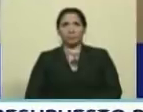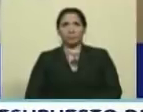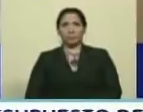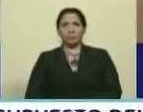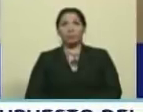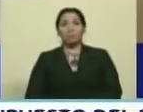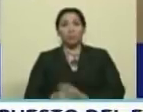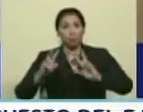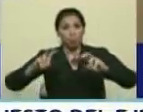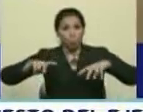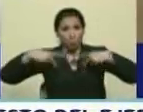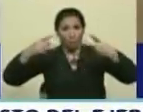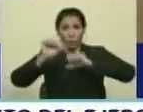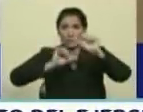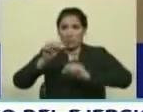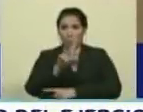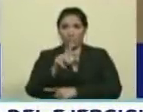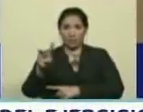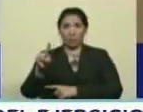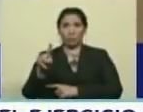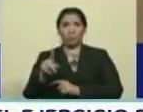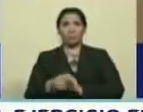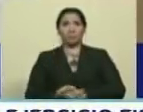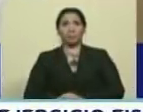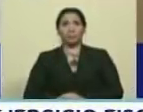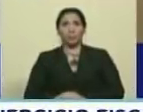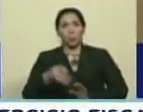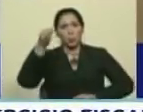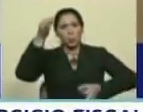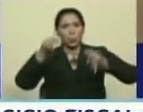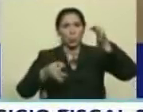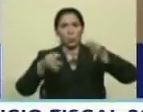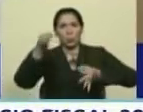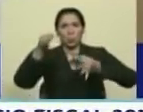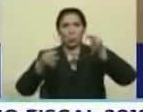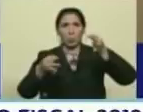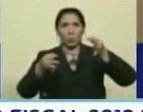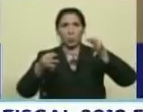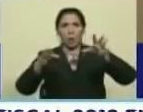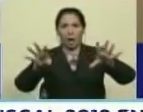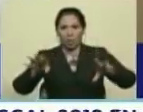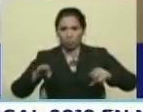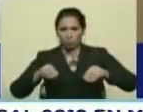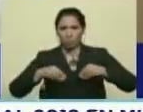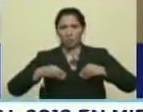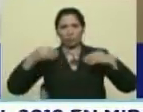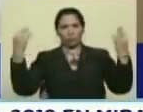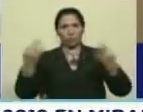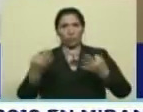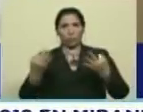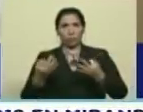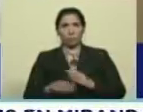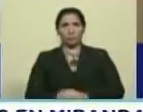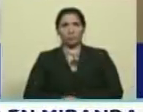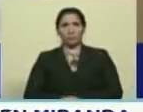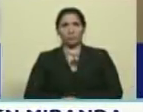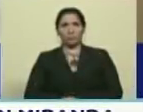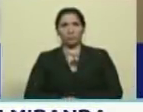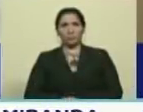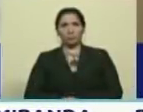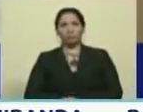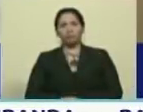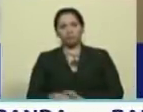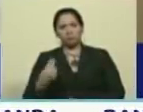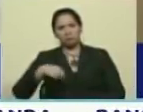moderno, del siglo XXI, justo, si lo asumimos, estoy seguro que vamos a